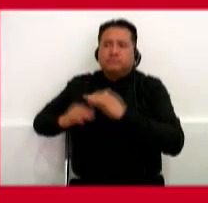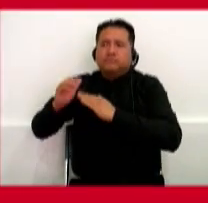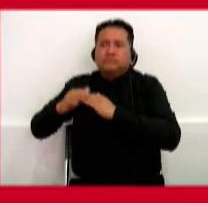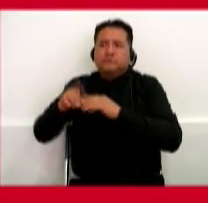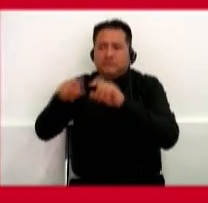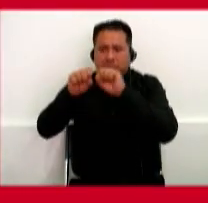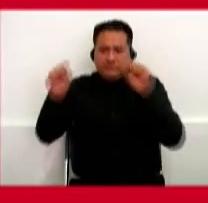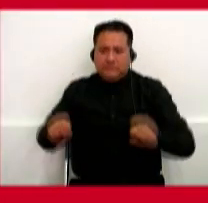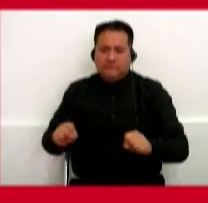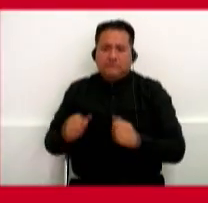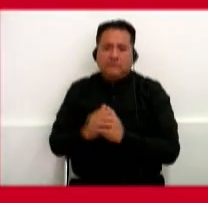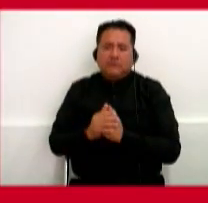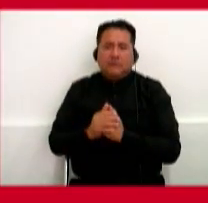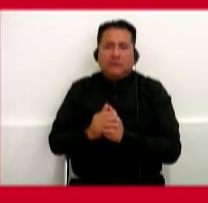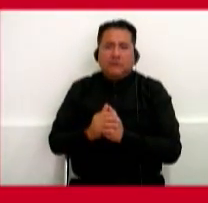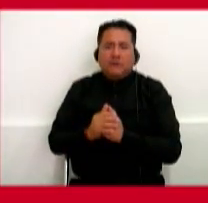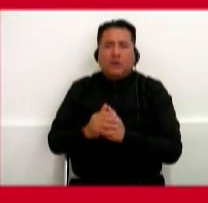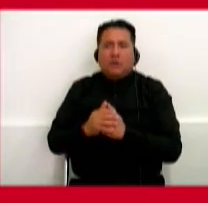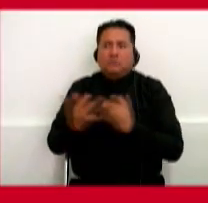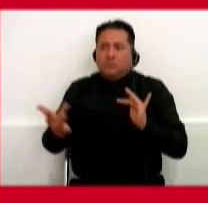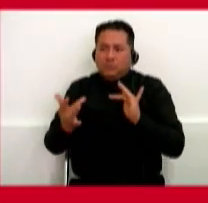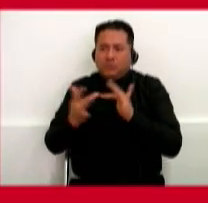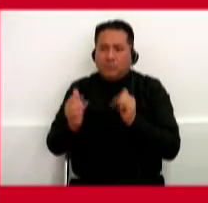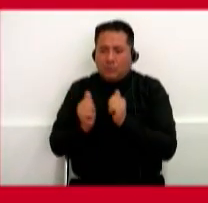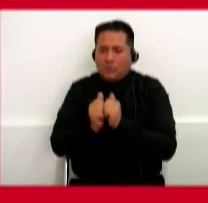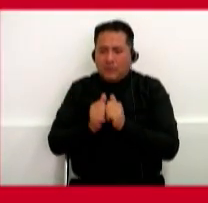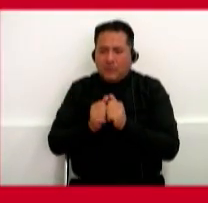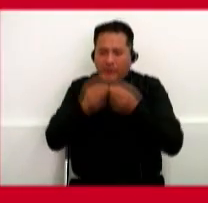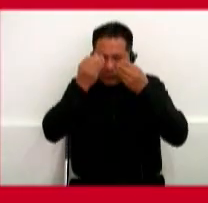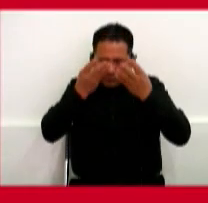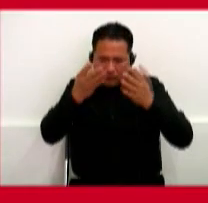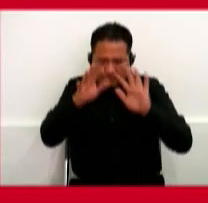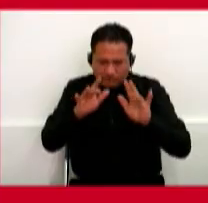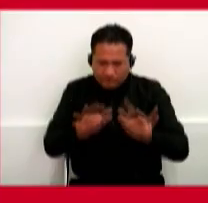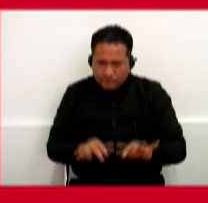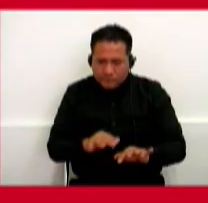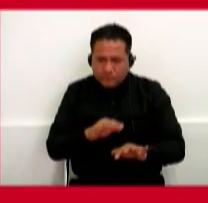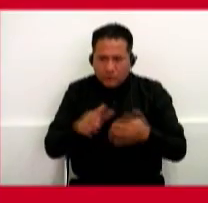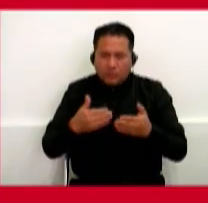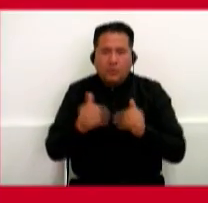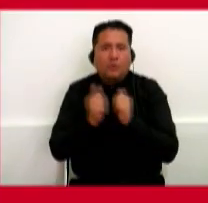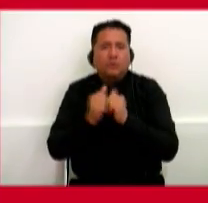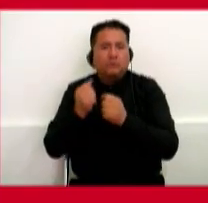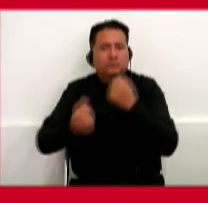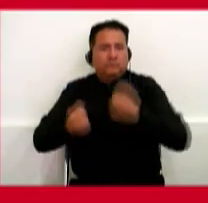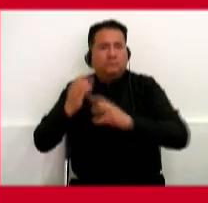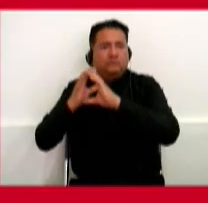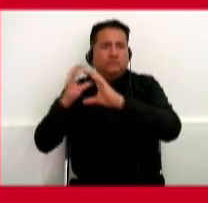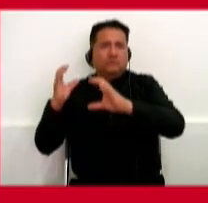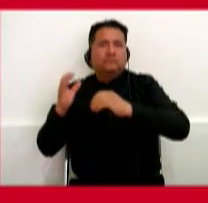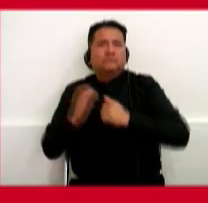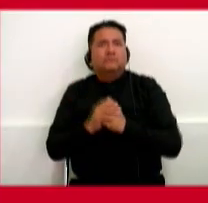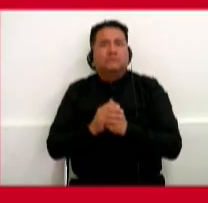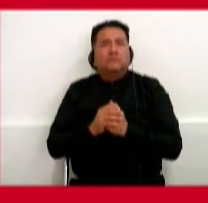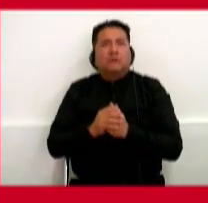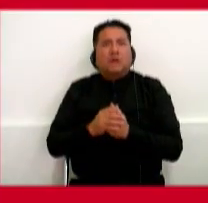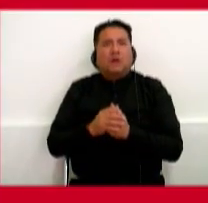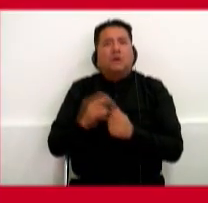sistema, conectando al uso de data en línea, comenzando a construir lo que nosotros le llamamos un visor de